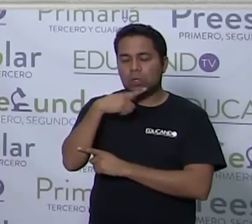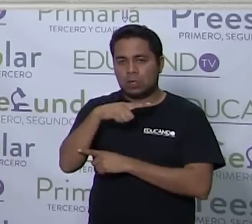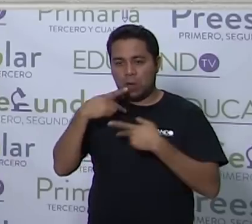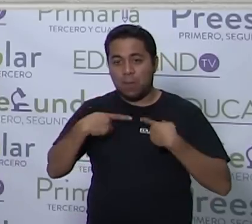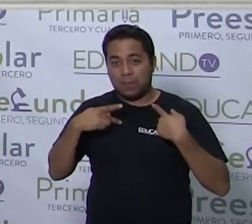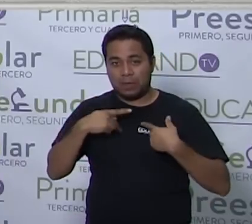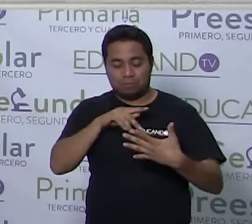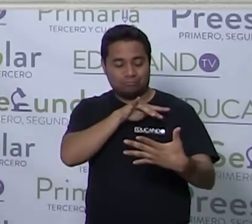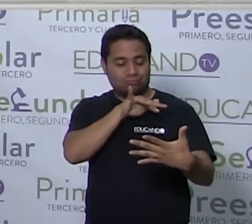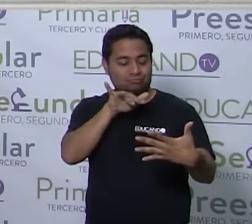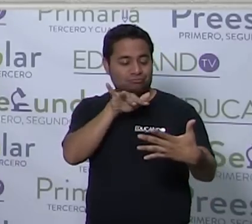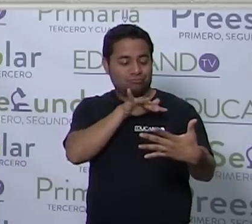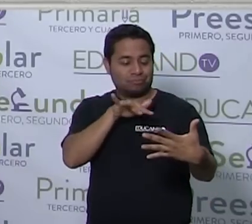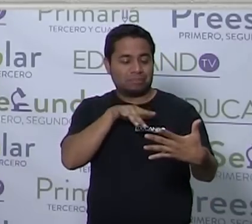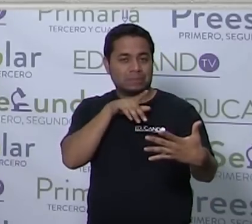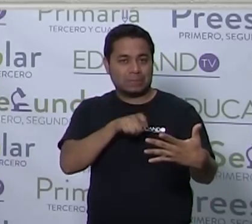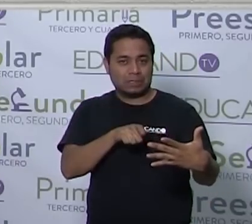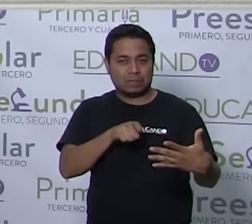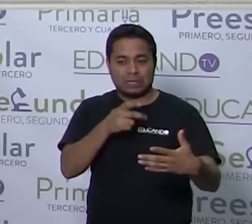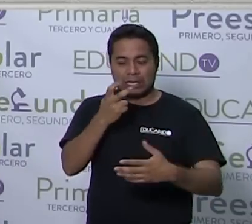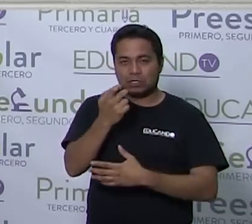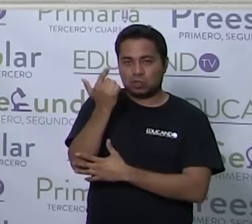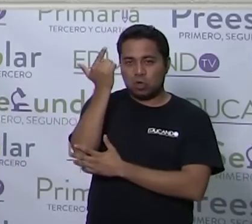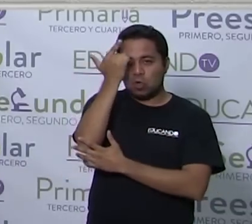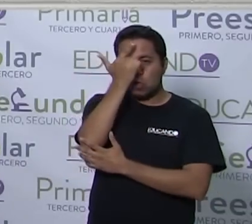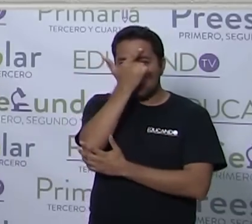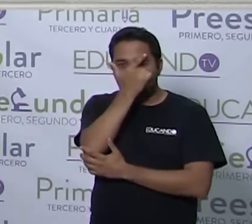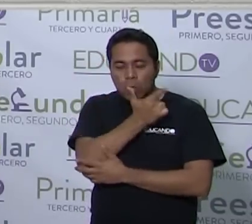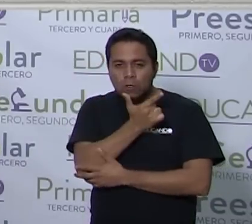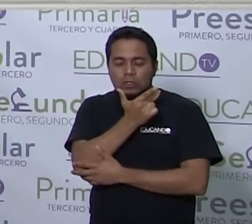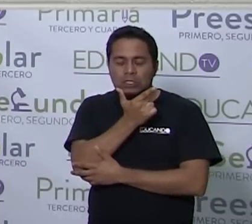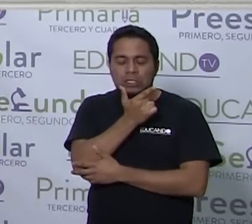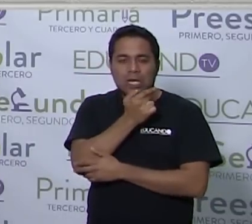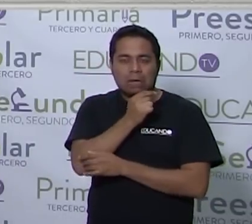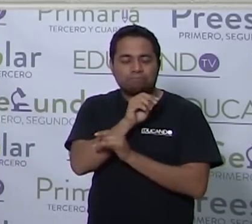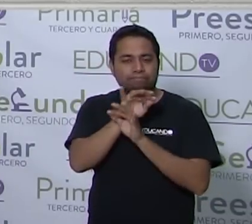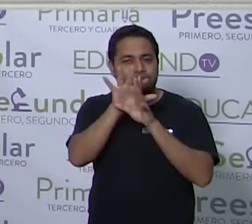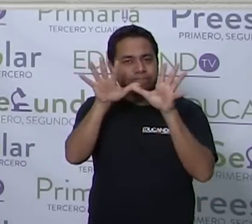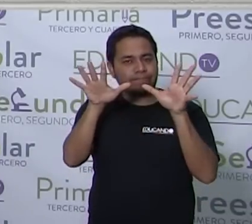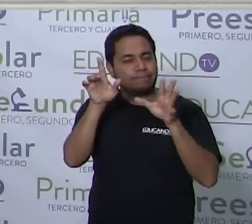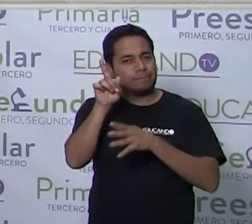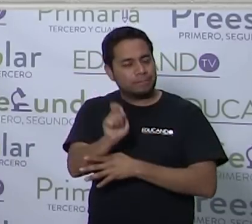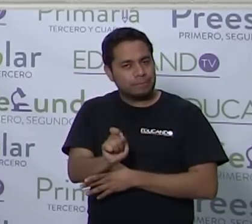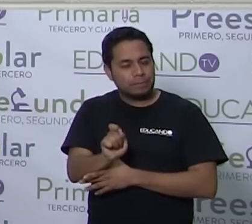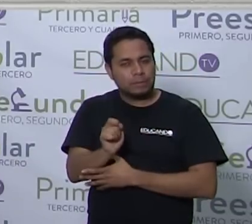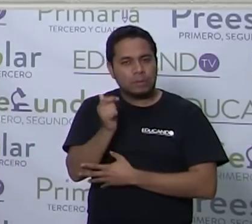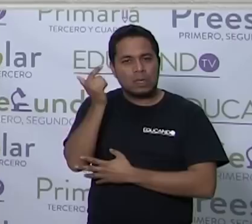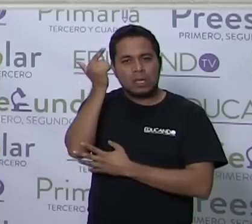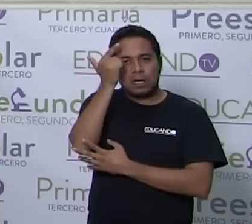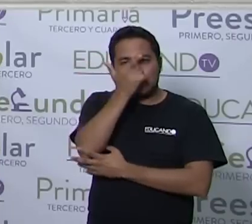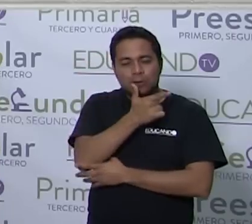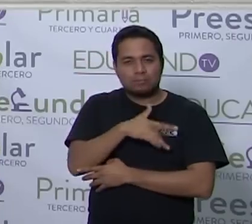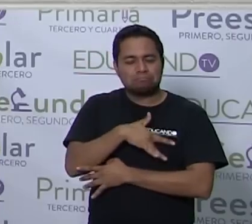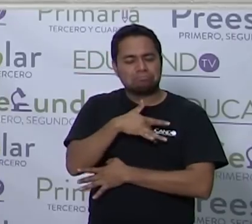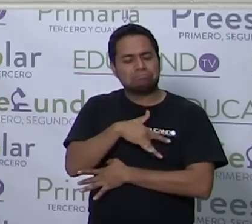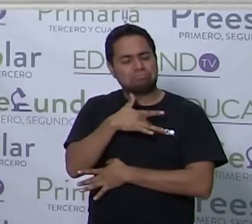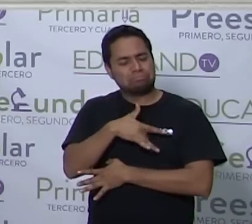que va a leer mi descripción que es una noche iluminada, que es una noche